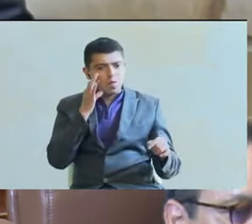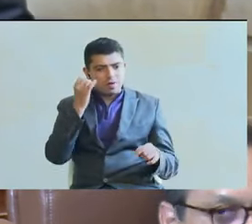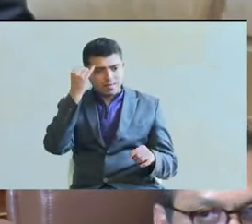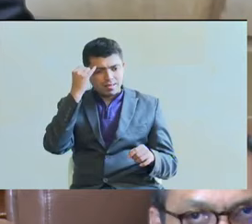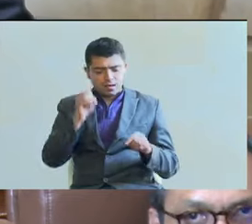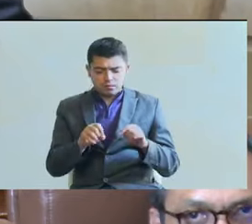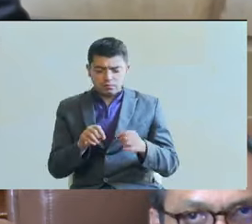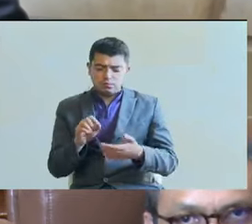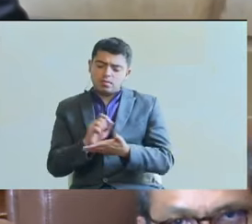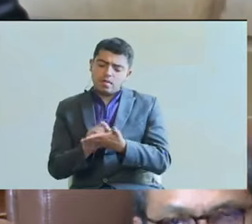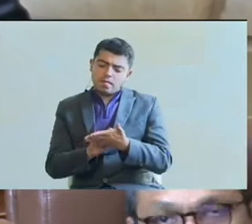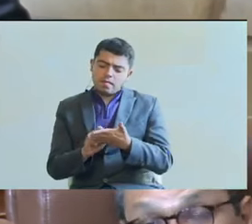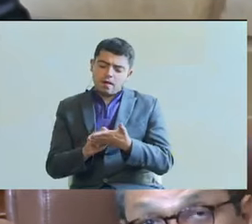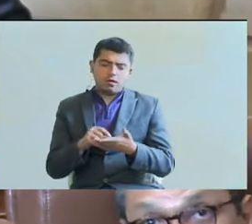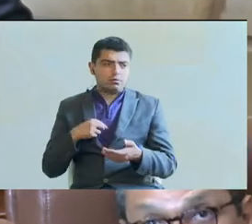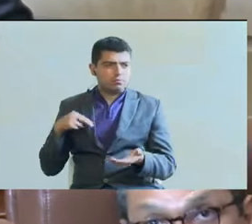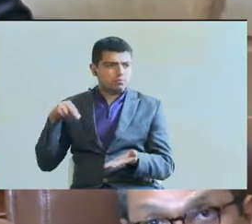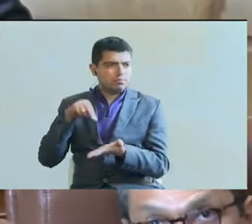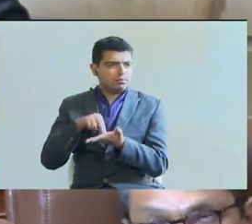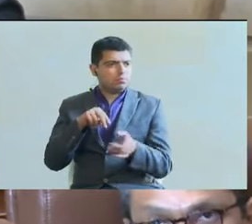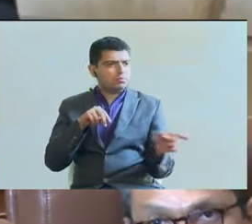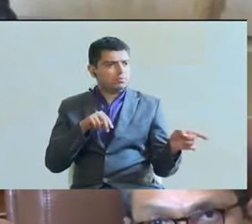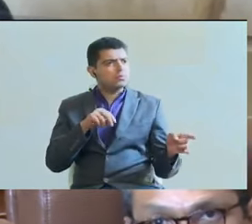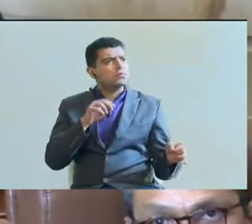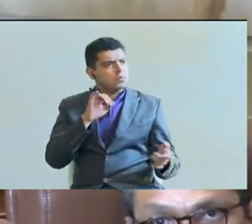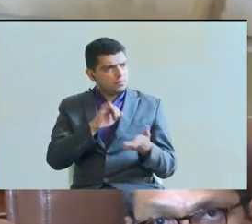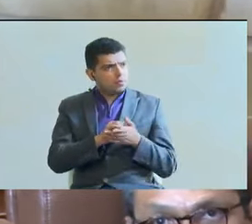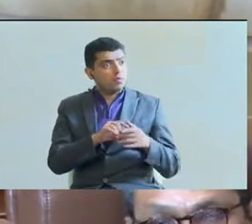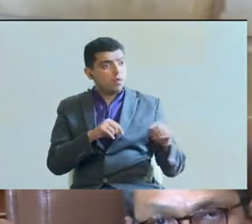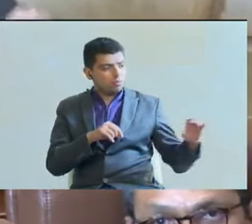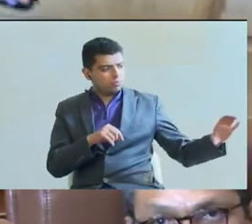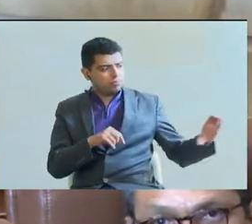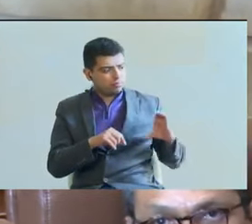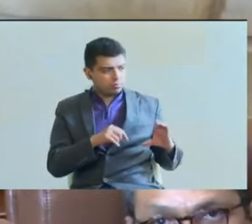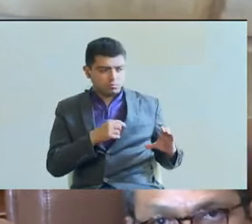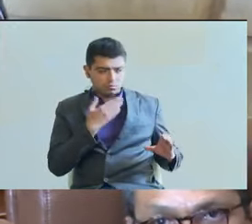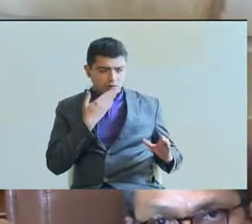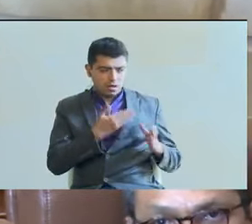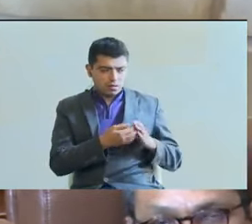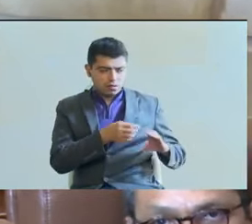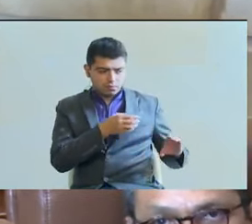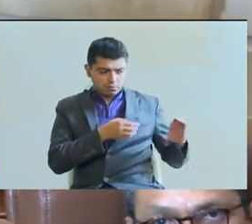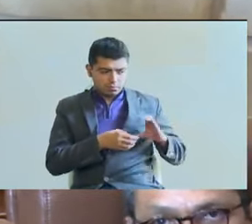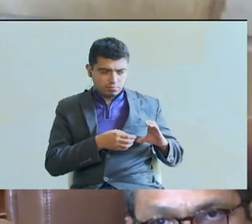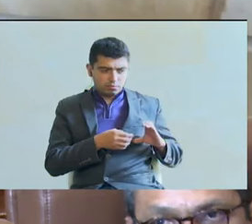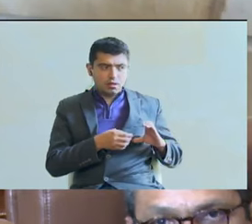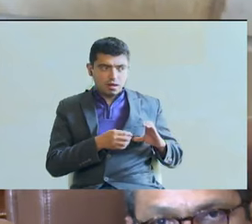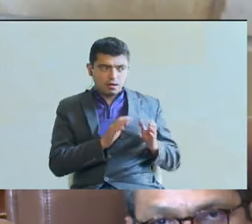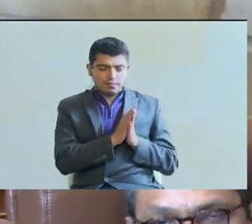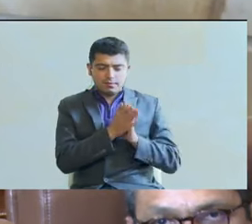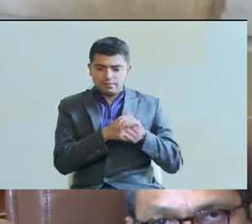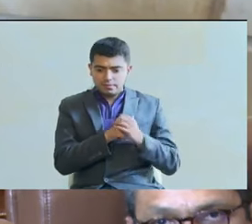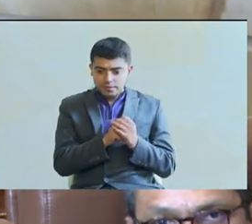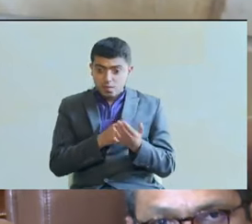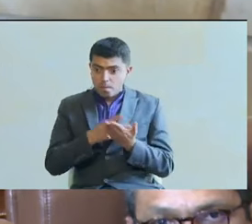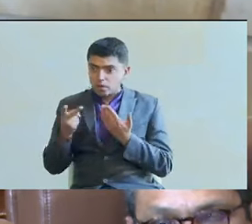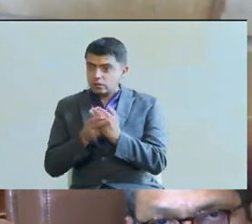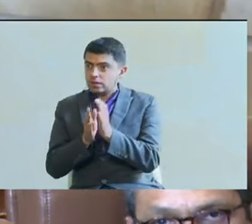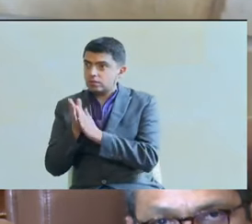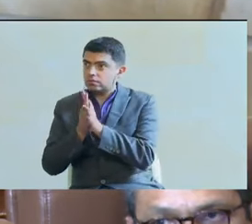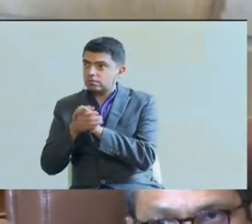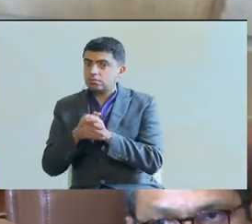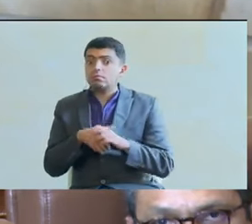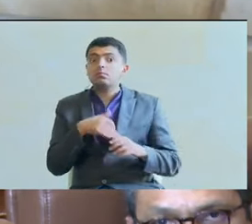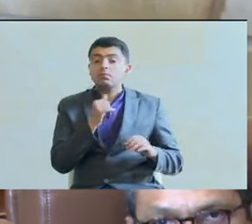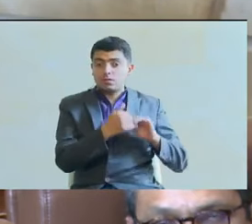que recibió dineros por adelantar este proyecto en el congreso y tiene ya una demanda